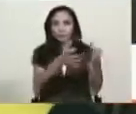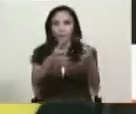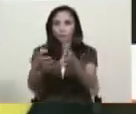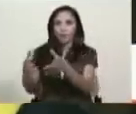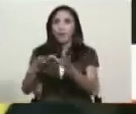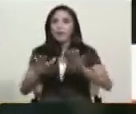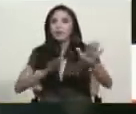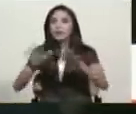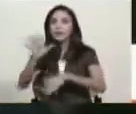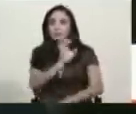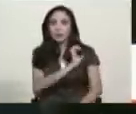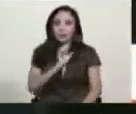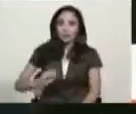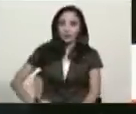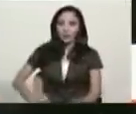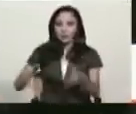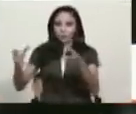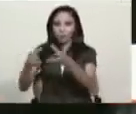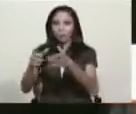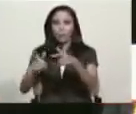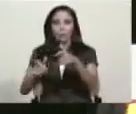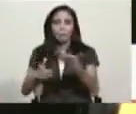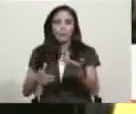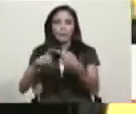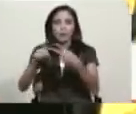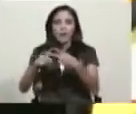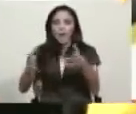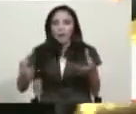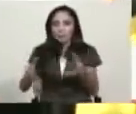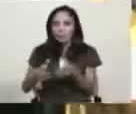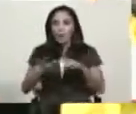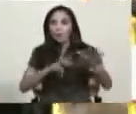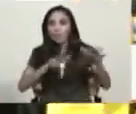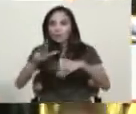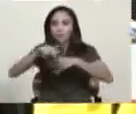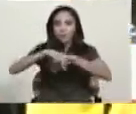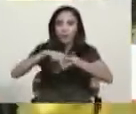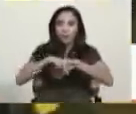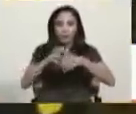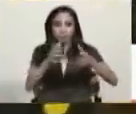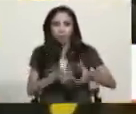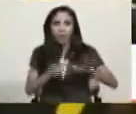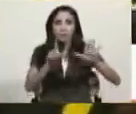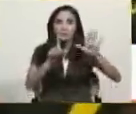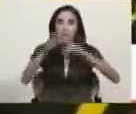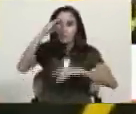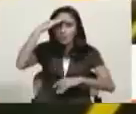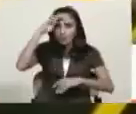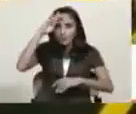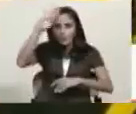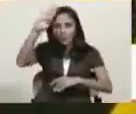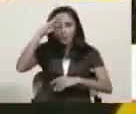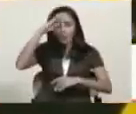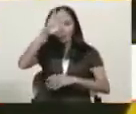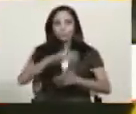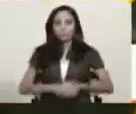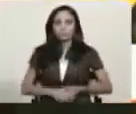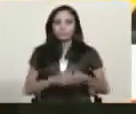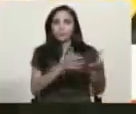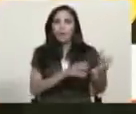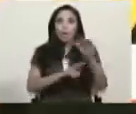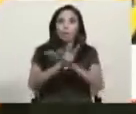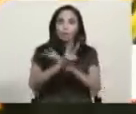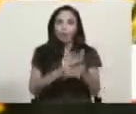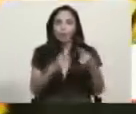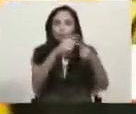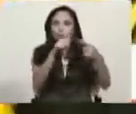15 de El Salvador, 13 de Paraguay, 6 de México, 3 de Mali, 2 de